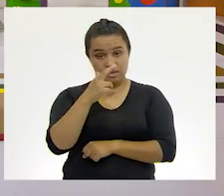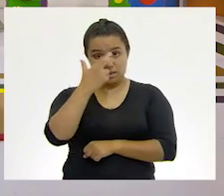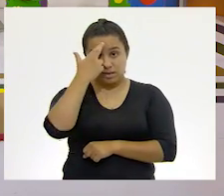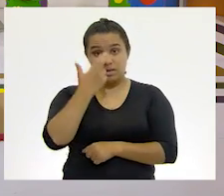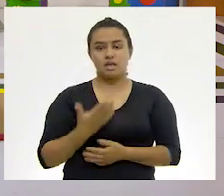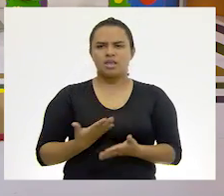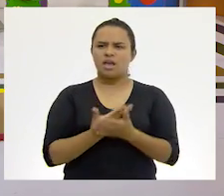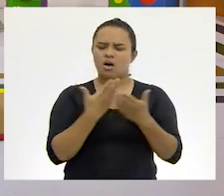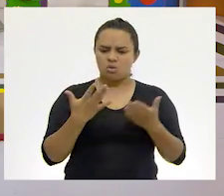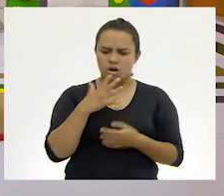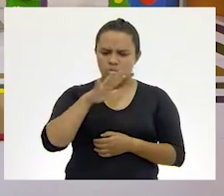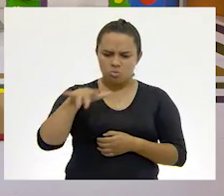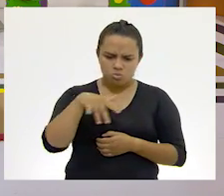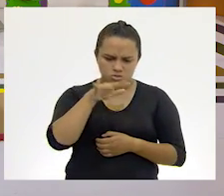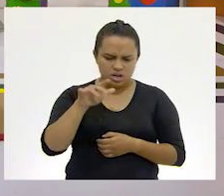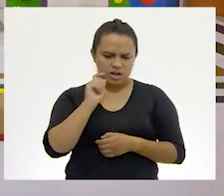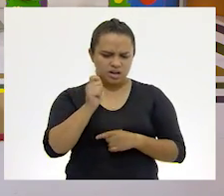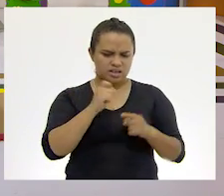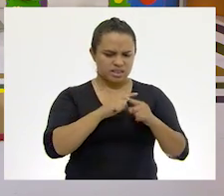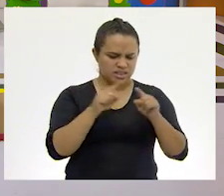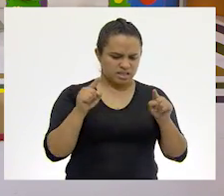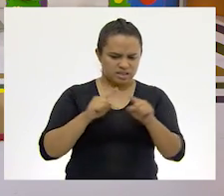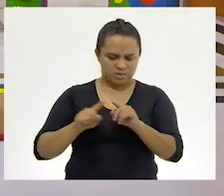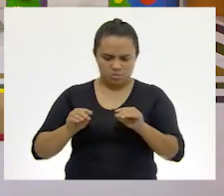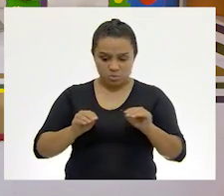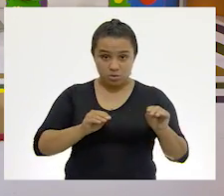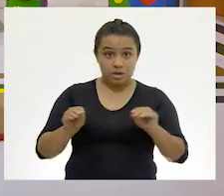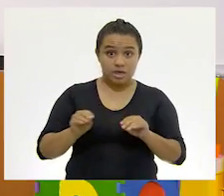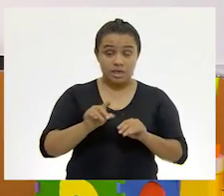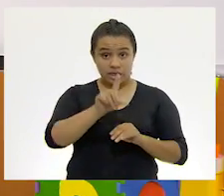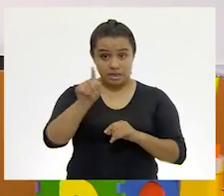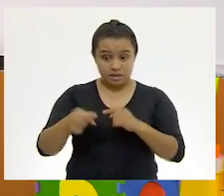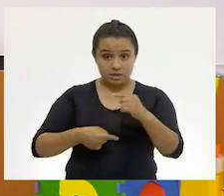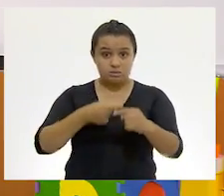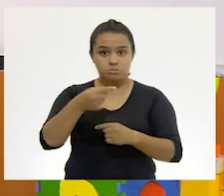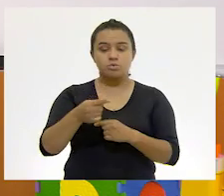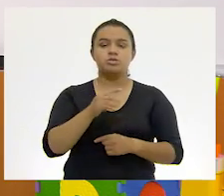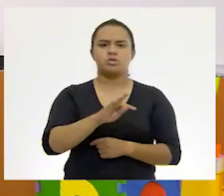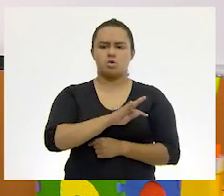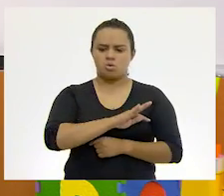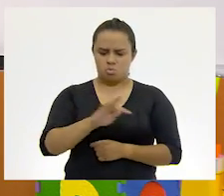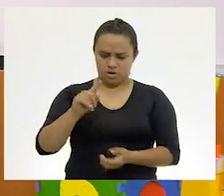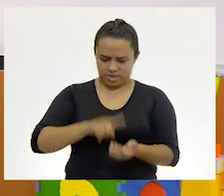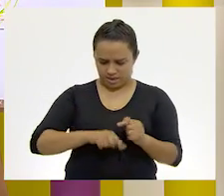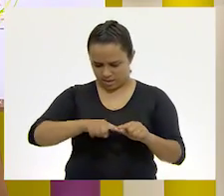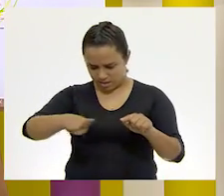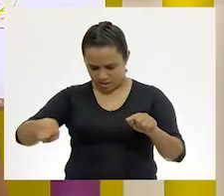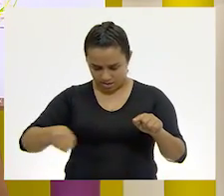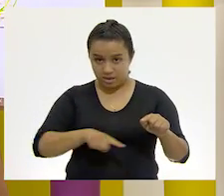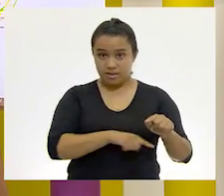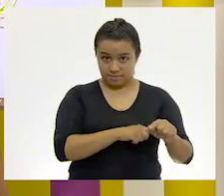ir buscando diferentes movimientos para que después los hagamos dentro de tu silueta.